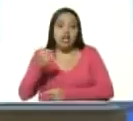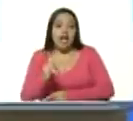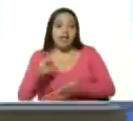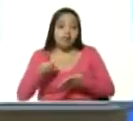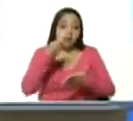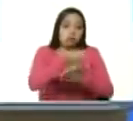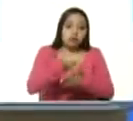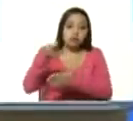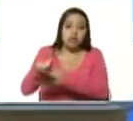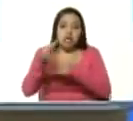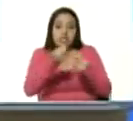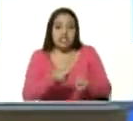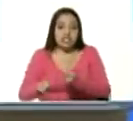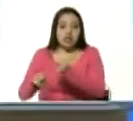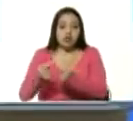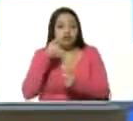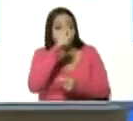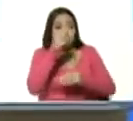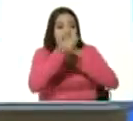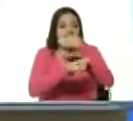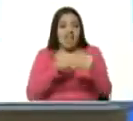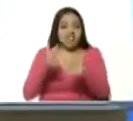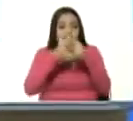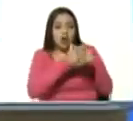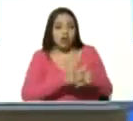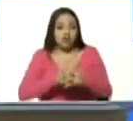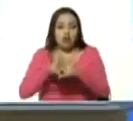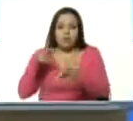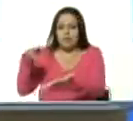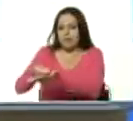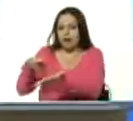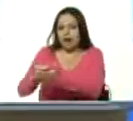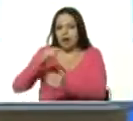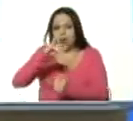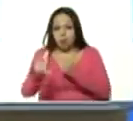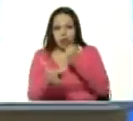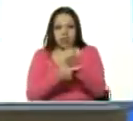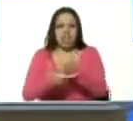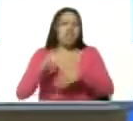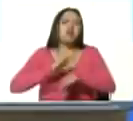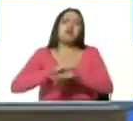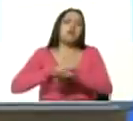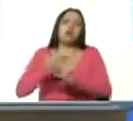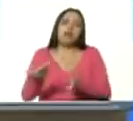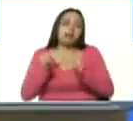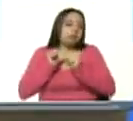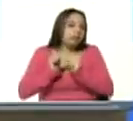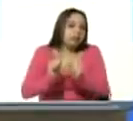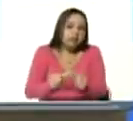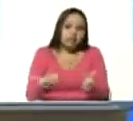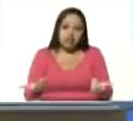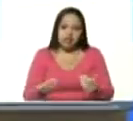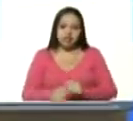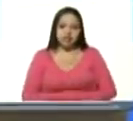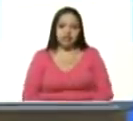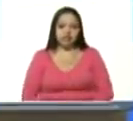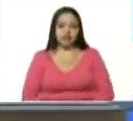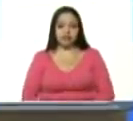administración de los Estados Unidos de Norteamérica, y por qué mantienen a estas alturas